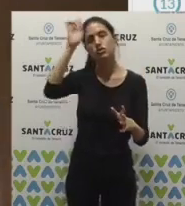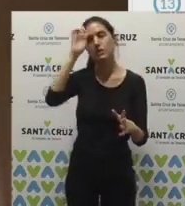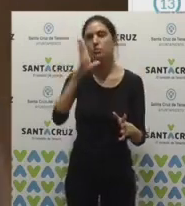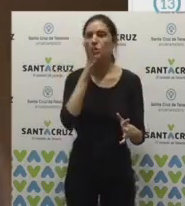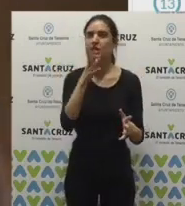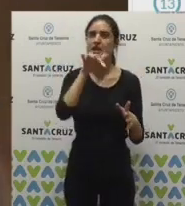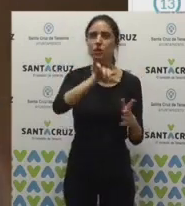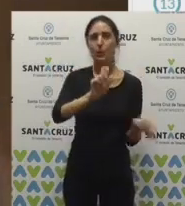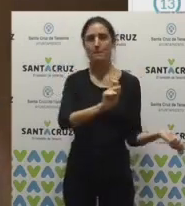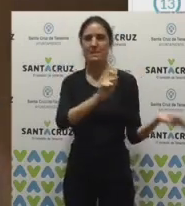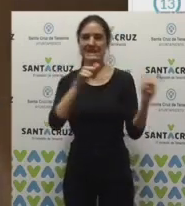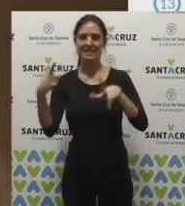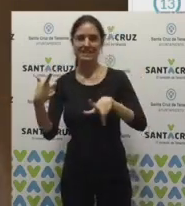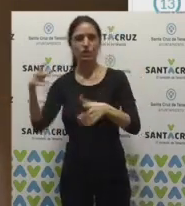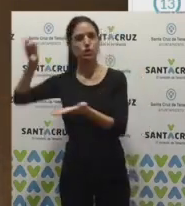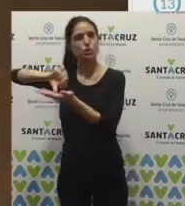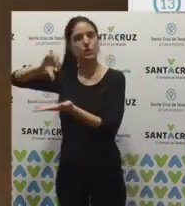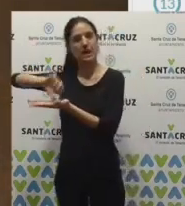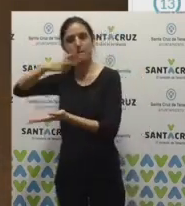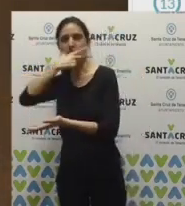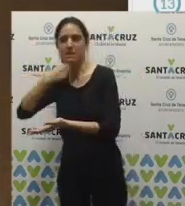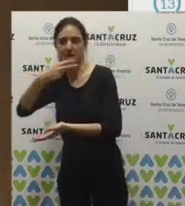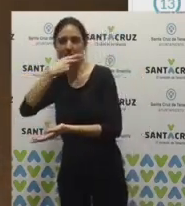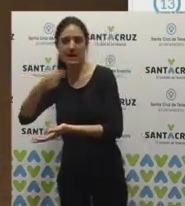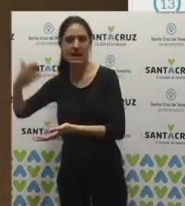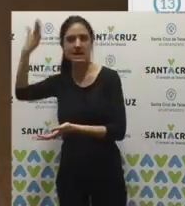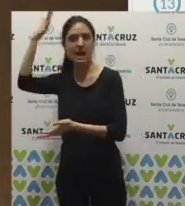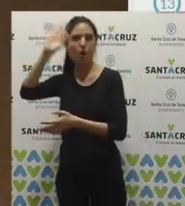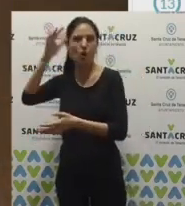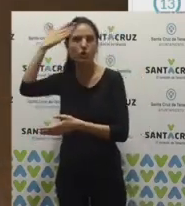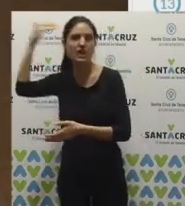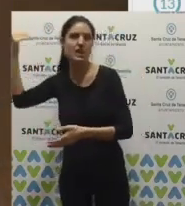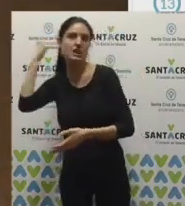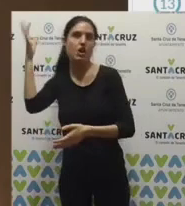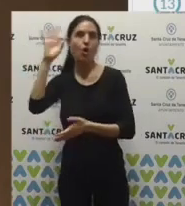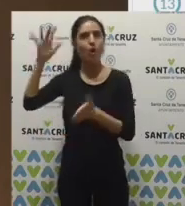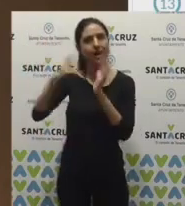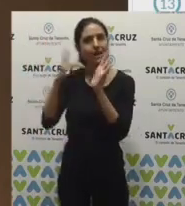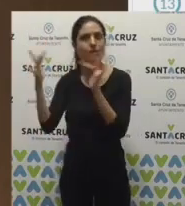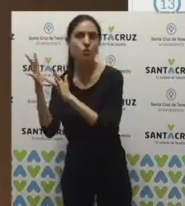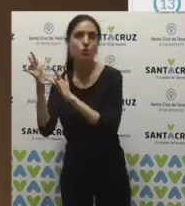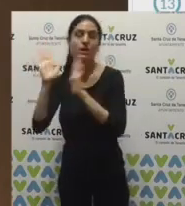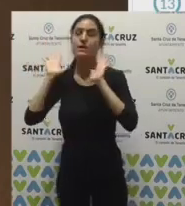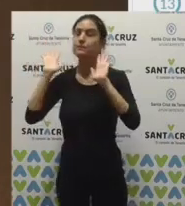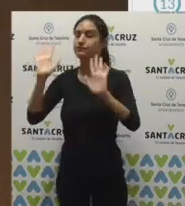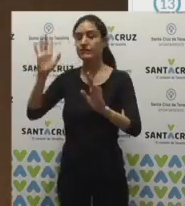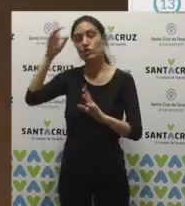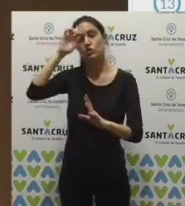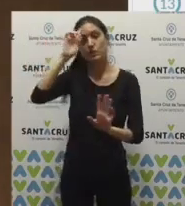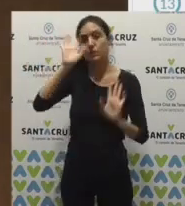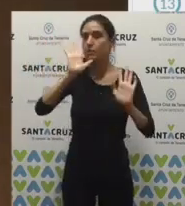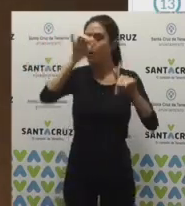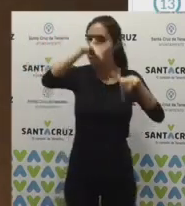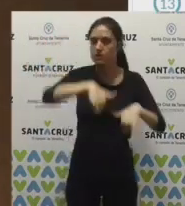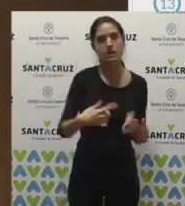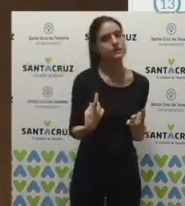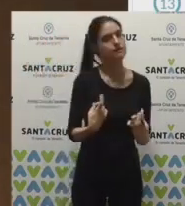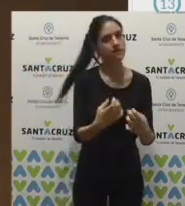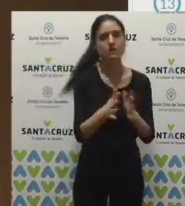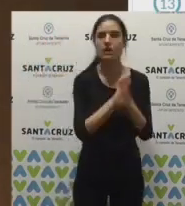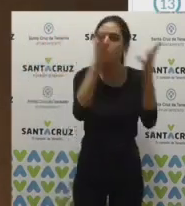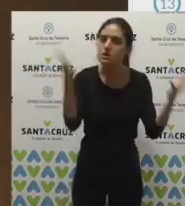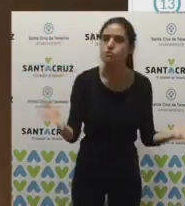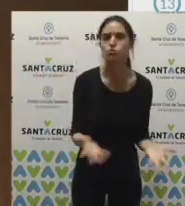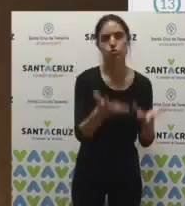con las palmas de gran canarias contendrá laguna puede que sean vasos comunicantes pero en cualquier caso lo que sí es necesario es el impulso y la promoción